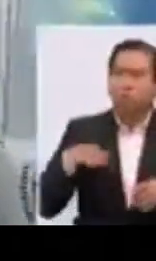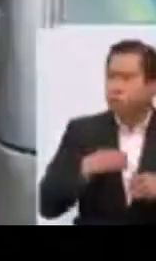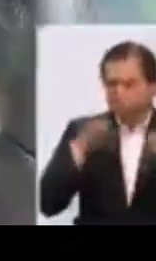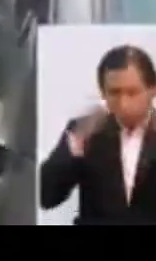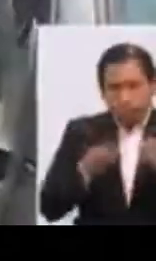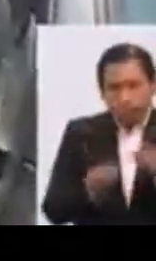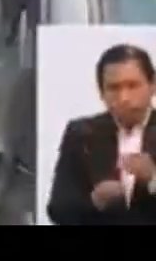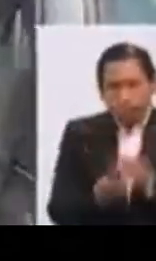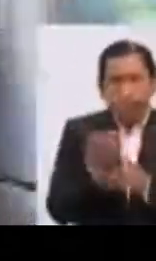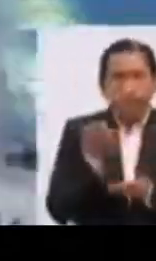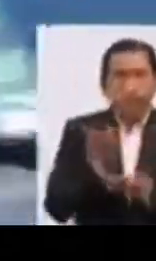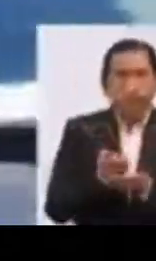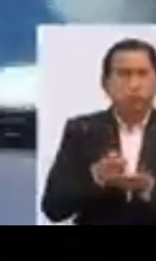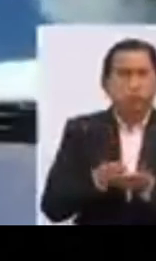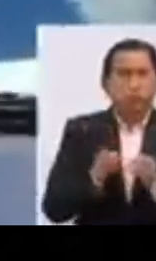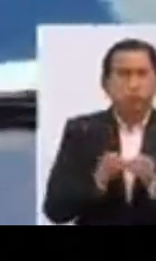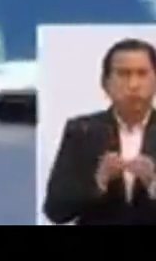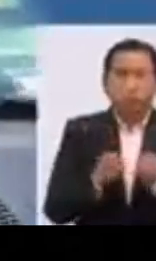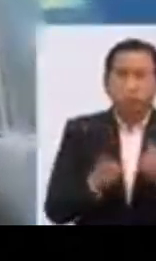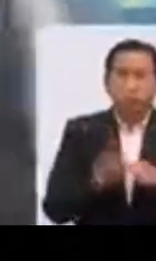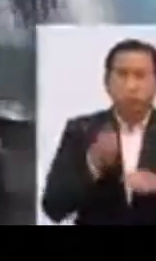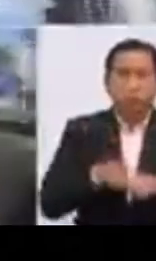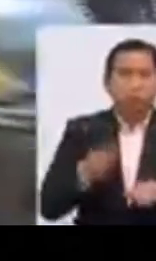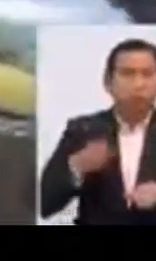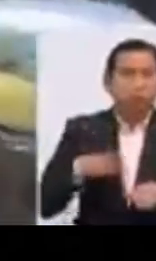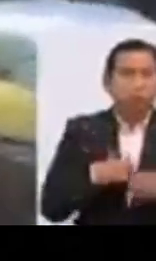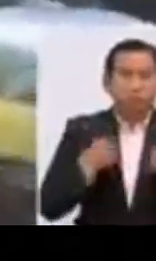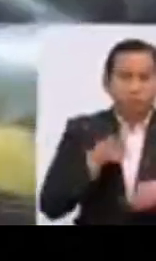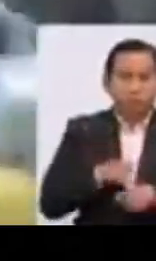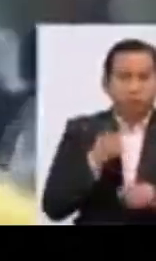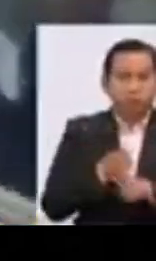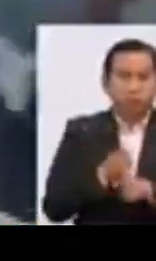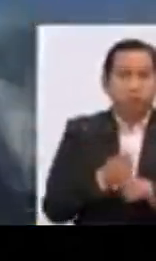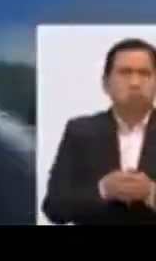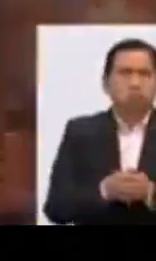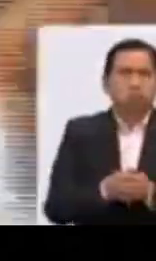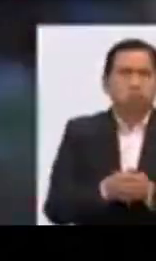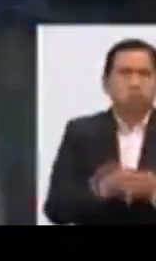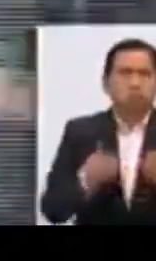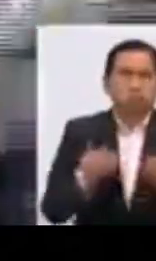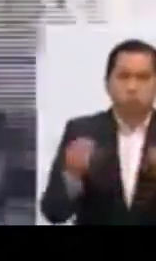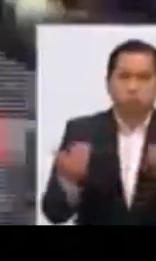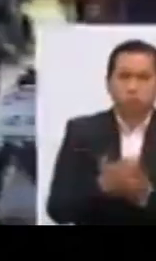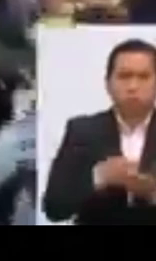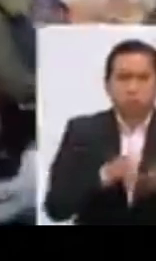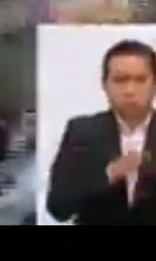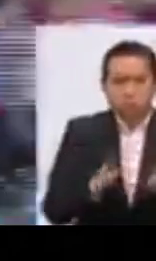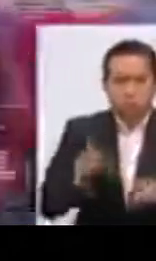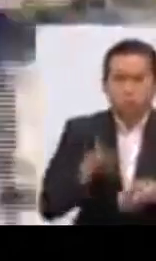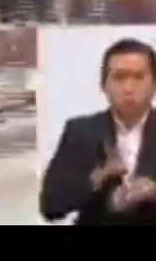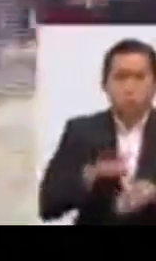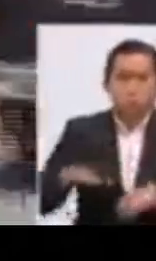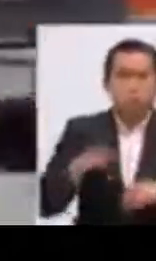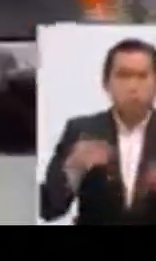en crecer económicamente. Por primera vez tenemos la oportunidad, Romanet. Tenemos un nuevo plan de uso de suelo.